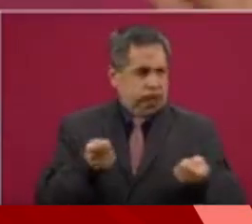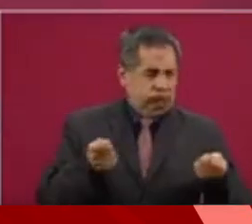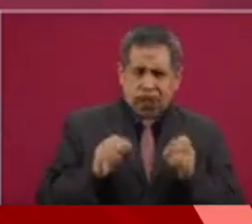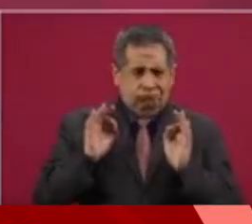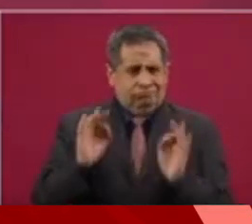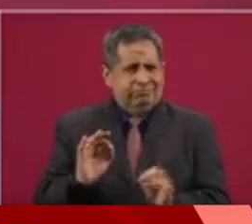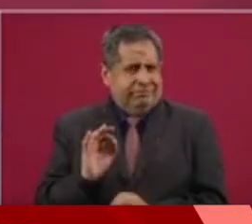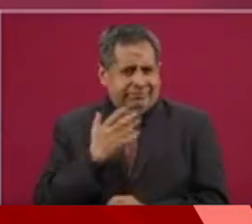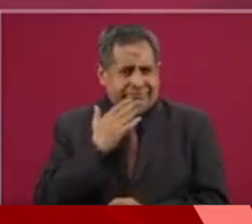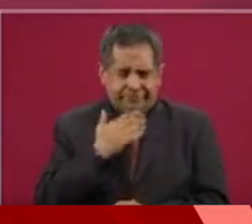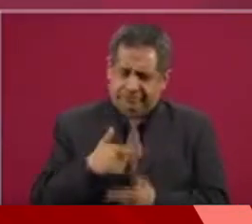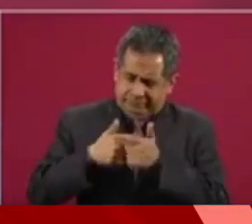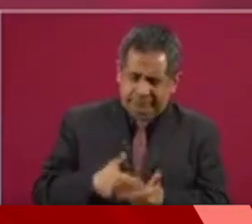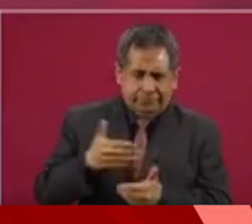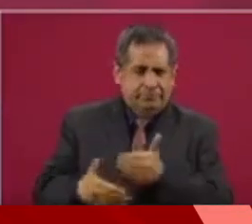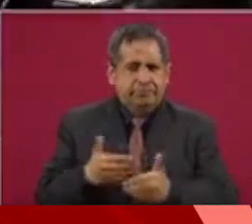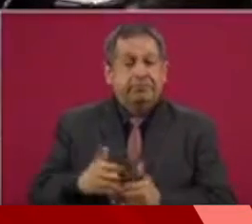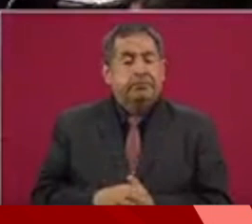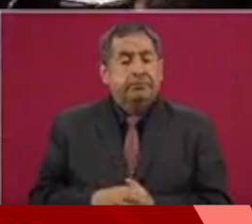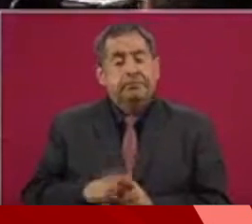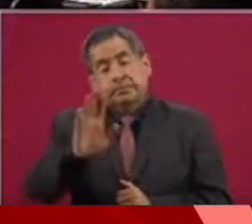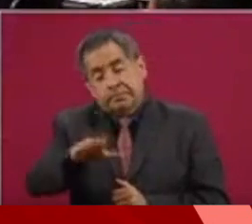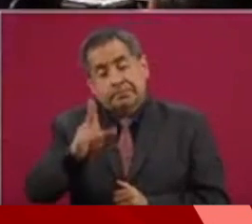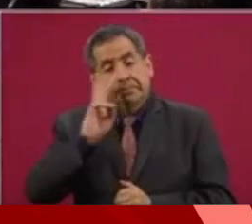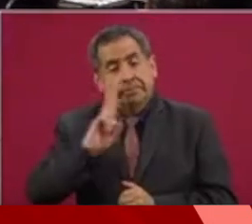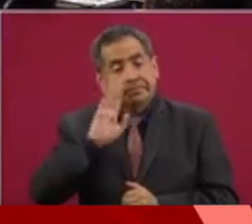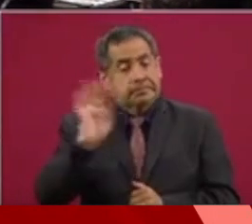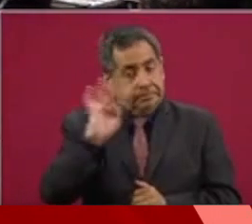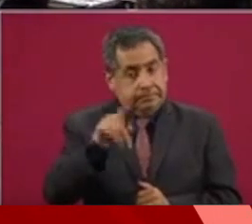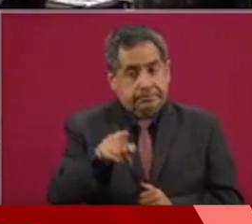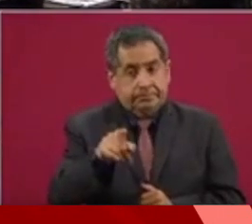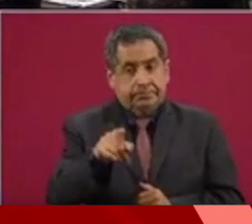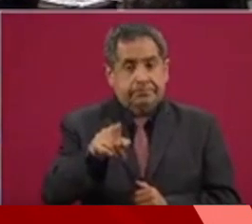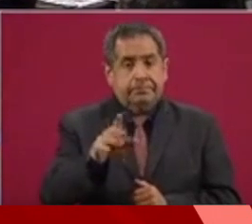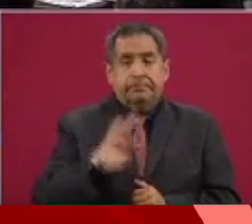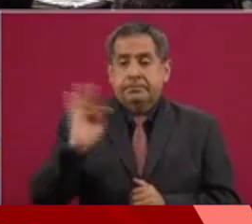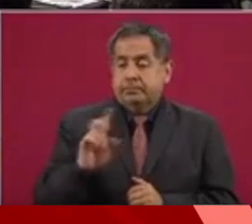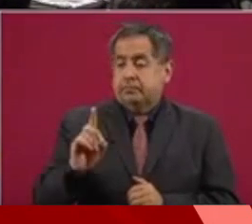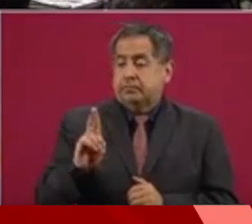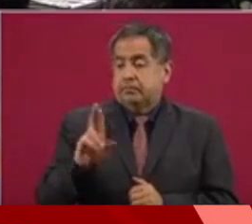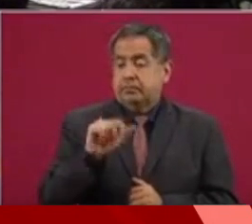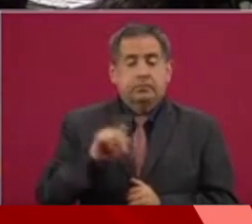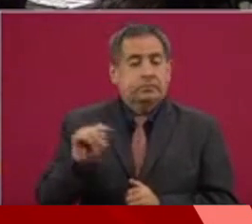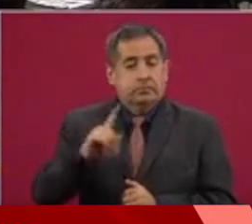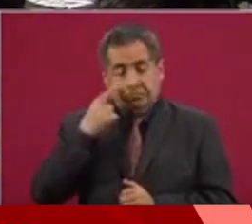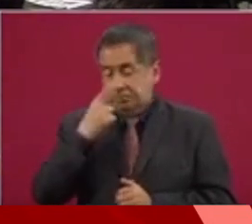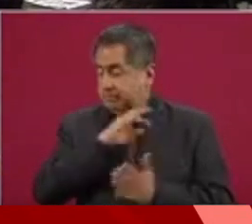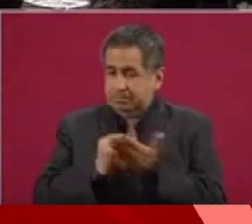y que sigamos adelante esto sí este brazo decide